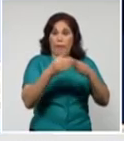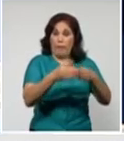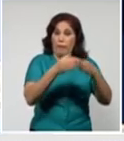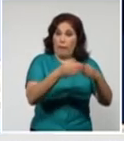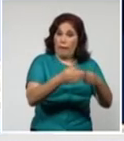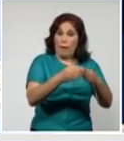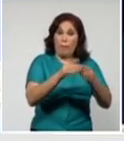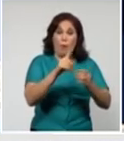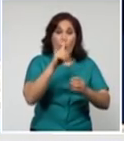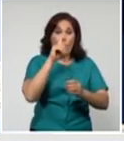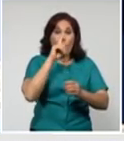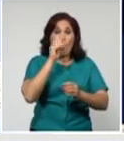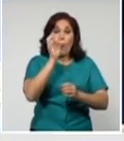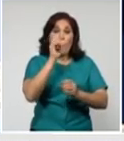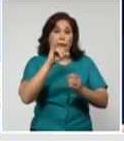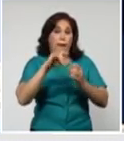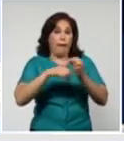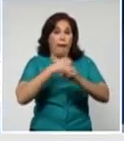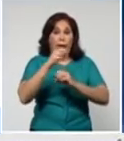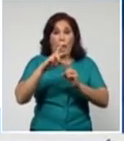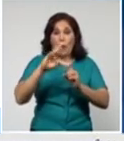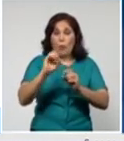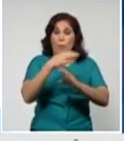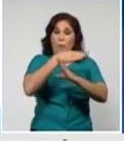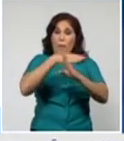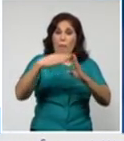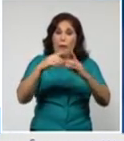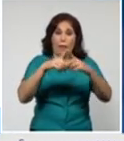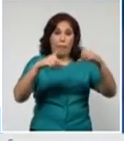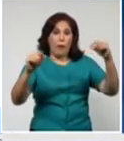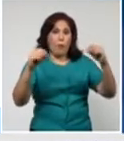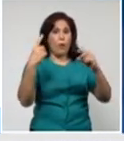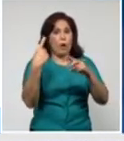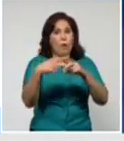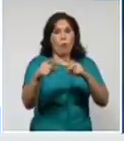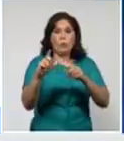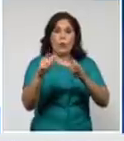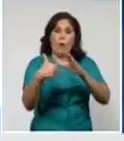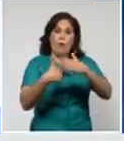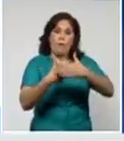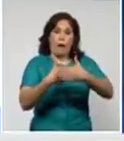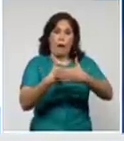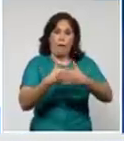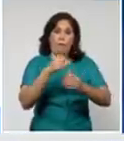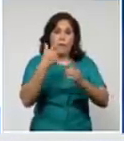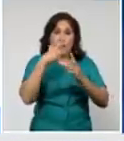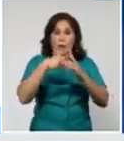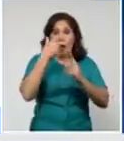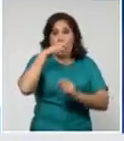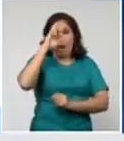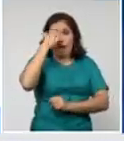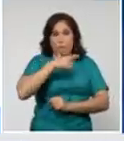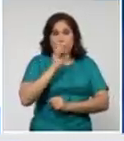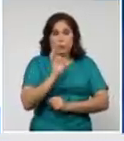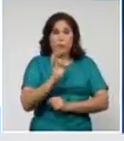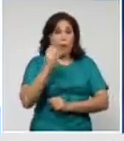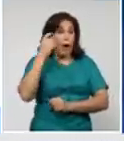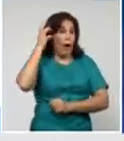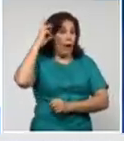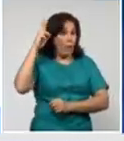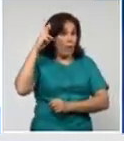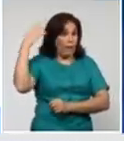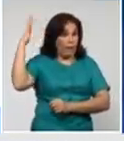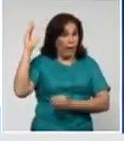Niquero, 1 es de Media Luna y 1 es de Yara. Estamos hablando de casos importados.